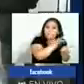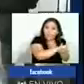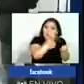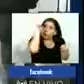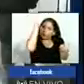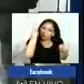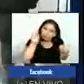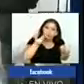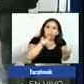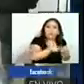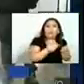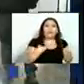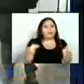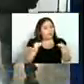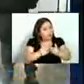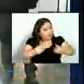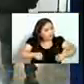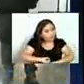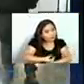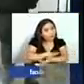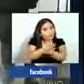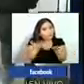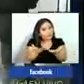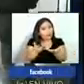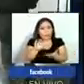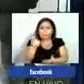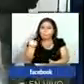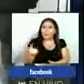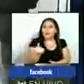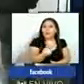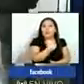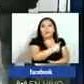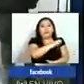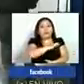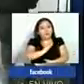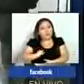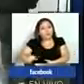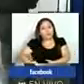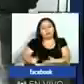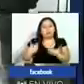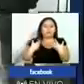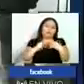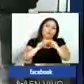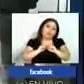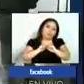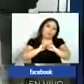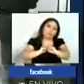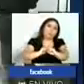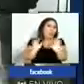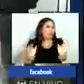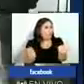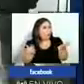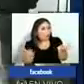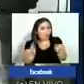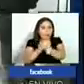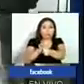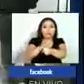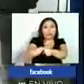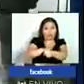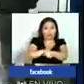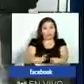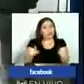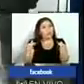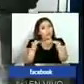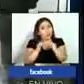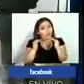Esta misma petición la hacemos extensiva también para todos los salvadoreños que han perdido la vida en la lucha contra el COVID-19 y también